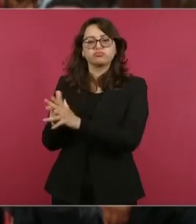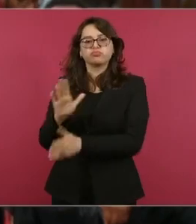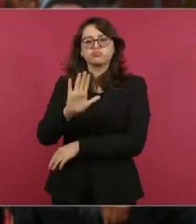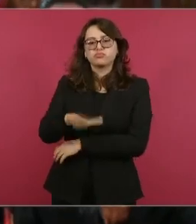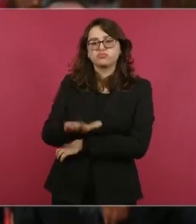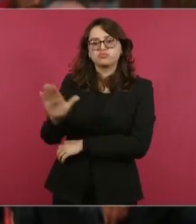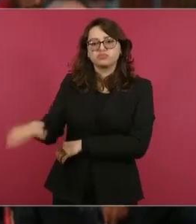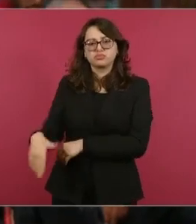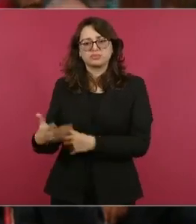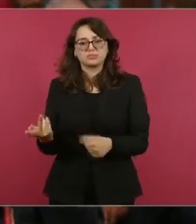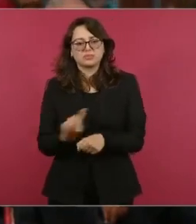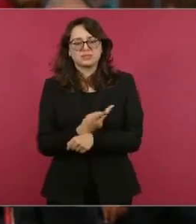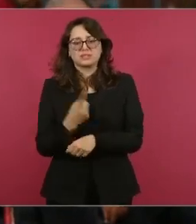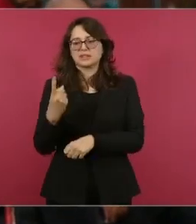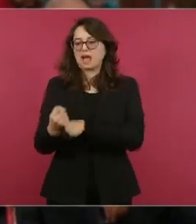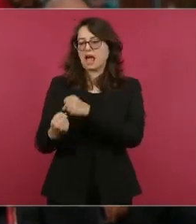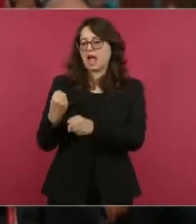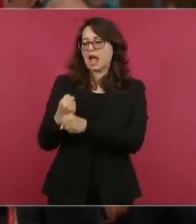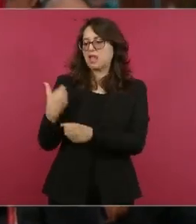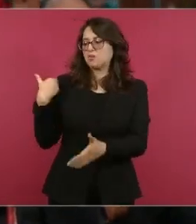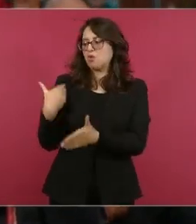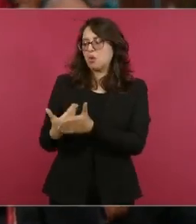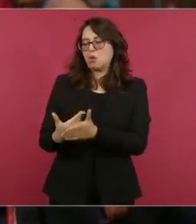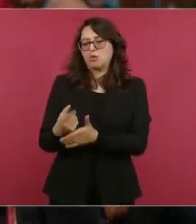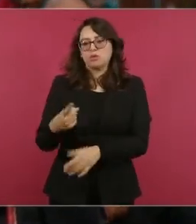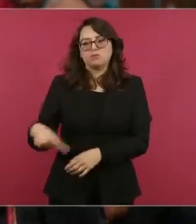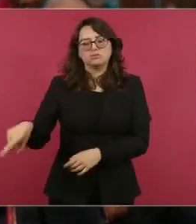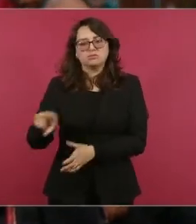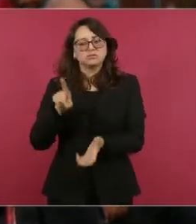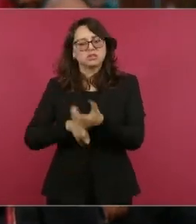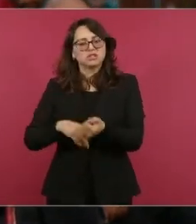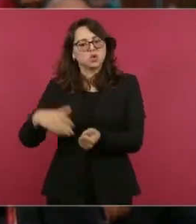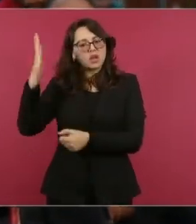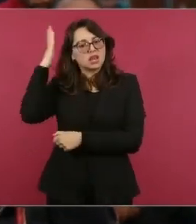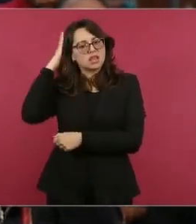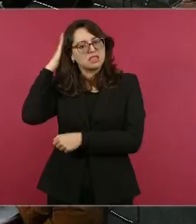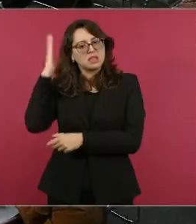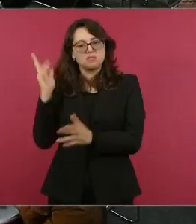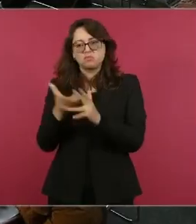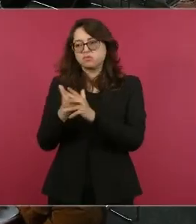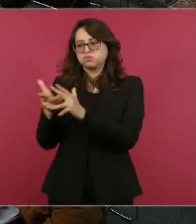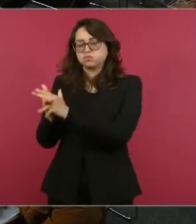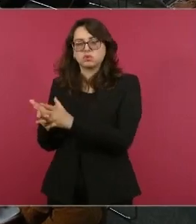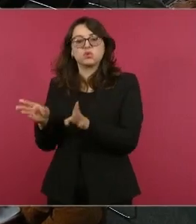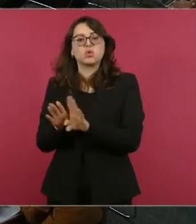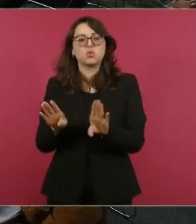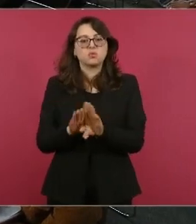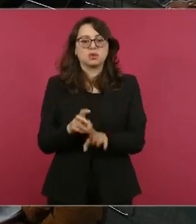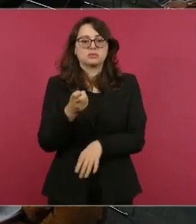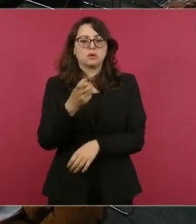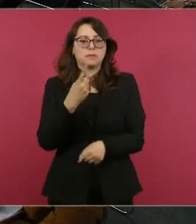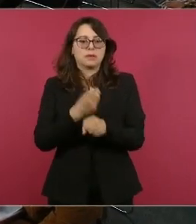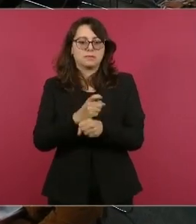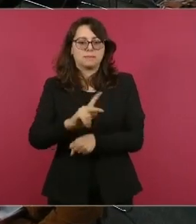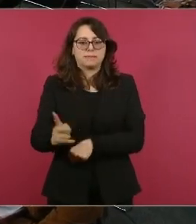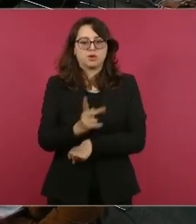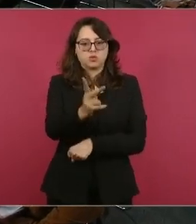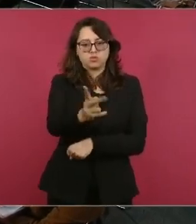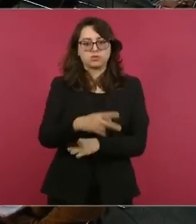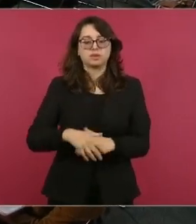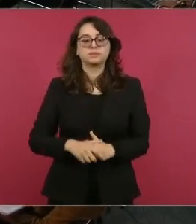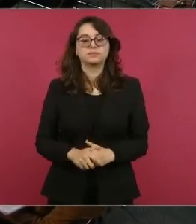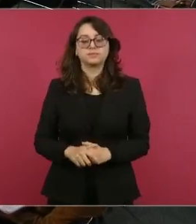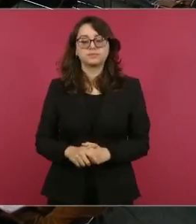los asesinatos de los líderes de las autodefensas? Señor presidente, como primer planteamiento. Bueno, hay en el ejército,